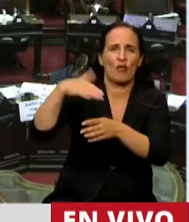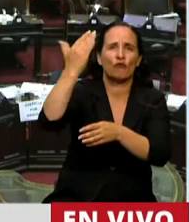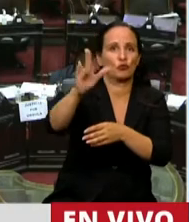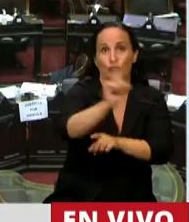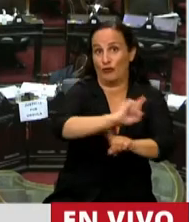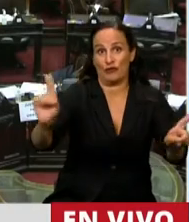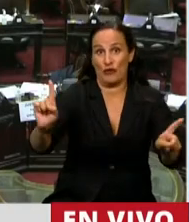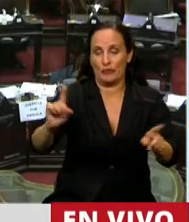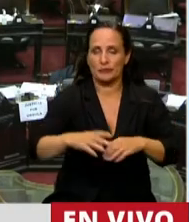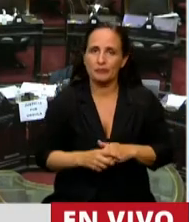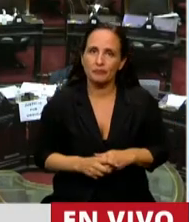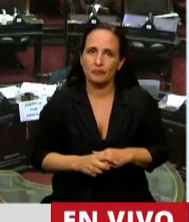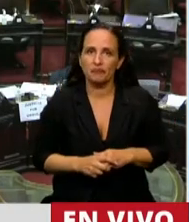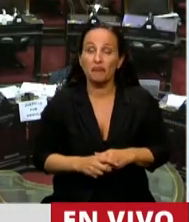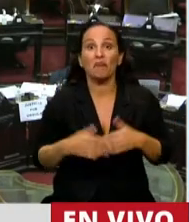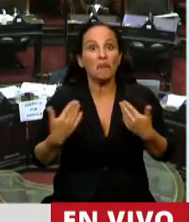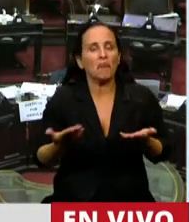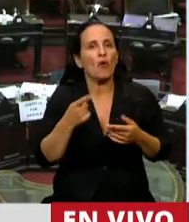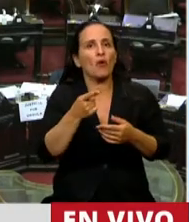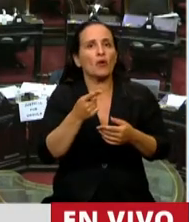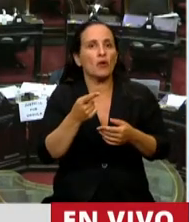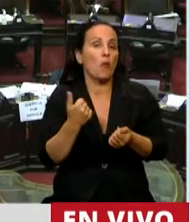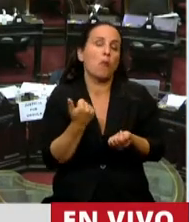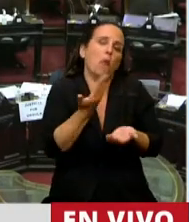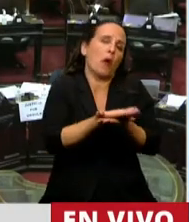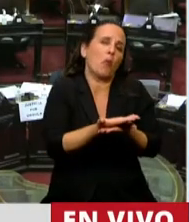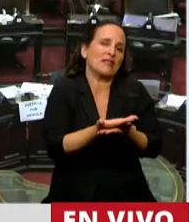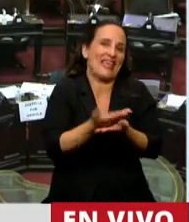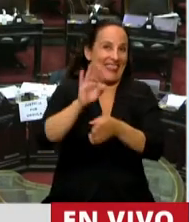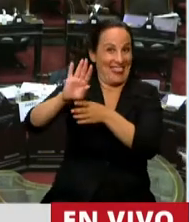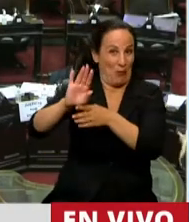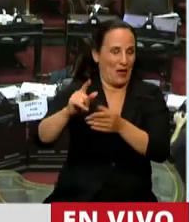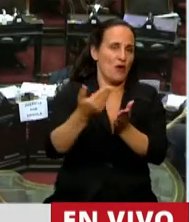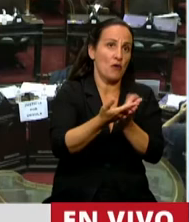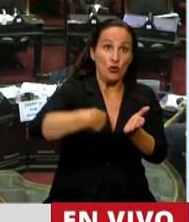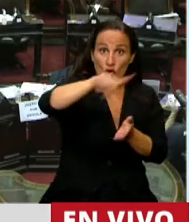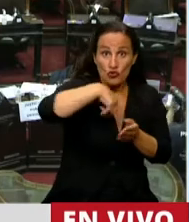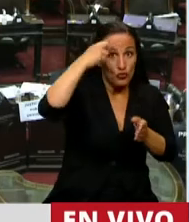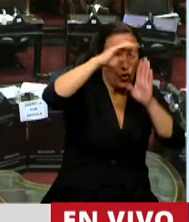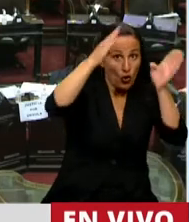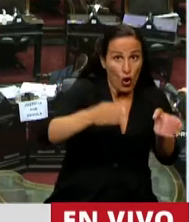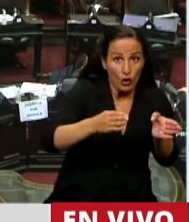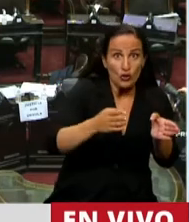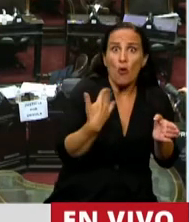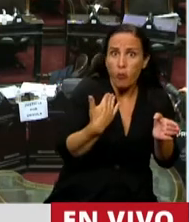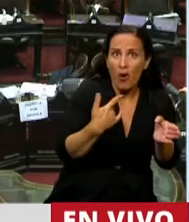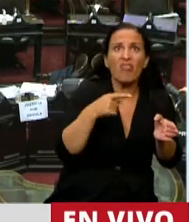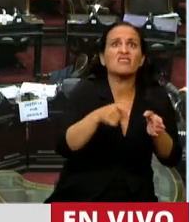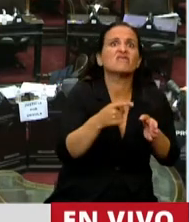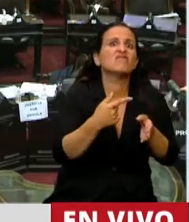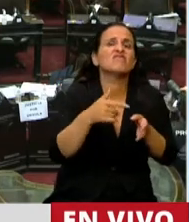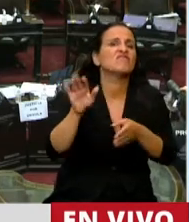Lógicamente que también del estudio de la propuesta de una toma de deuda puede este Congreso definir los alcances y los destinos del